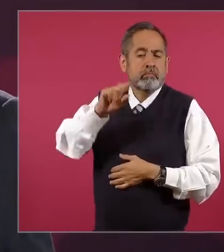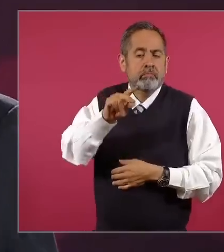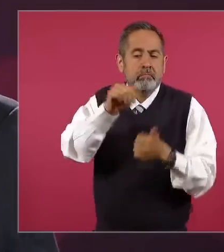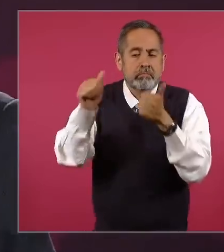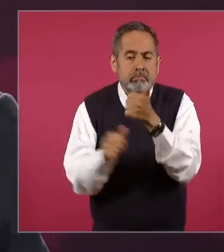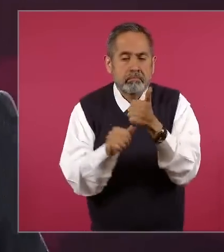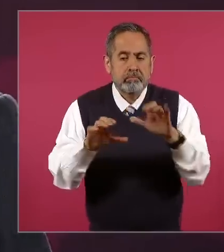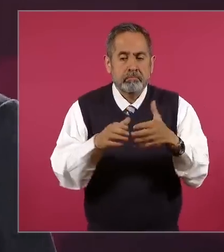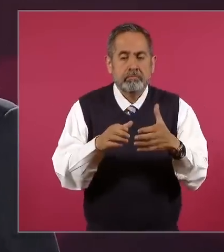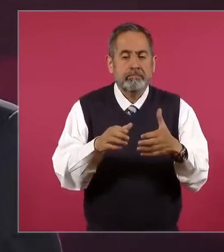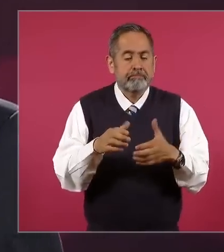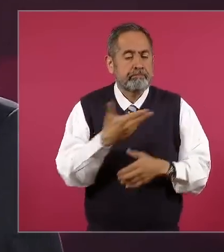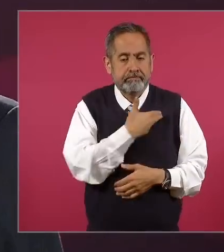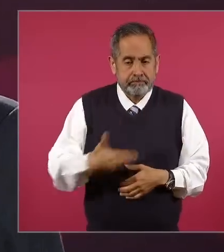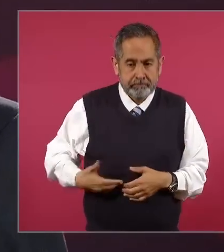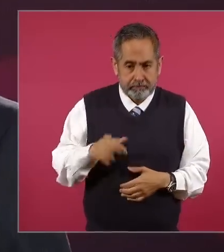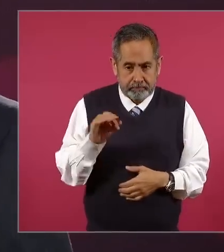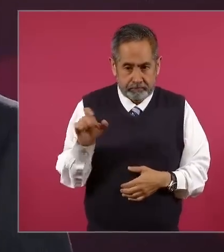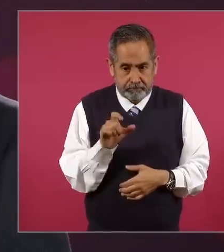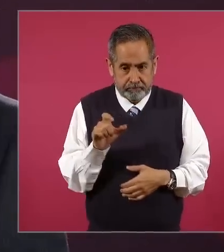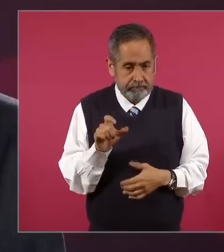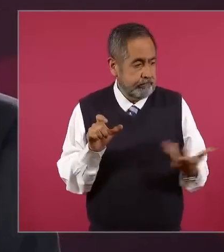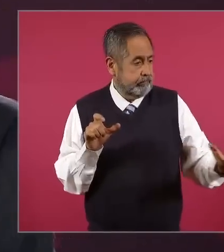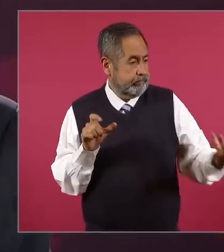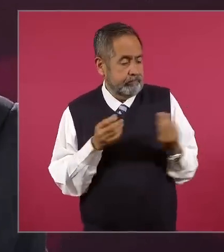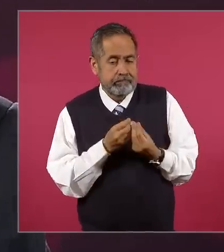Pues los ministros en contra mía,